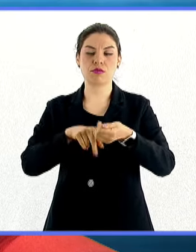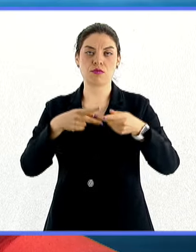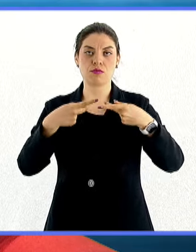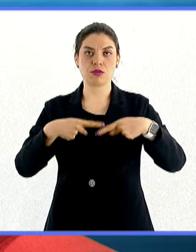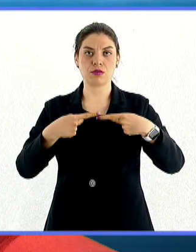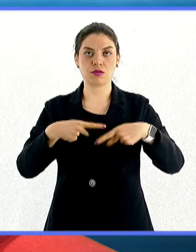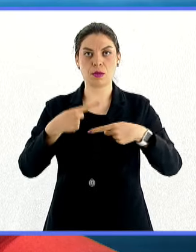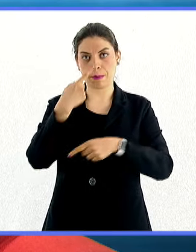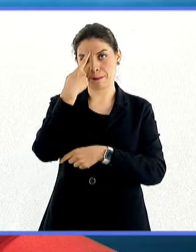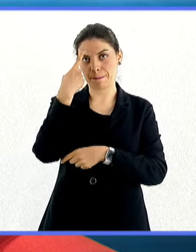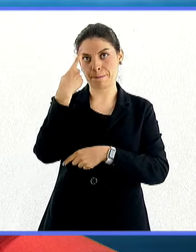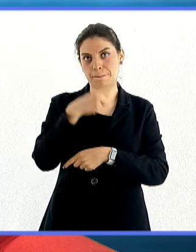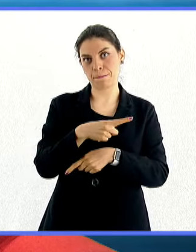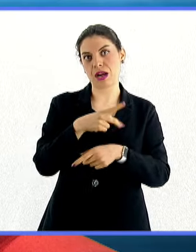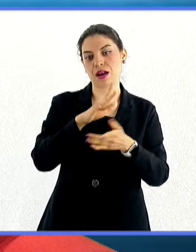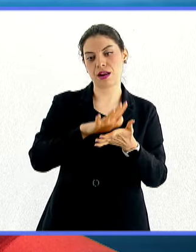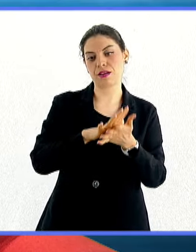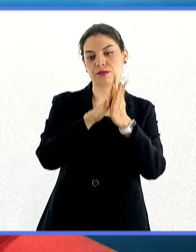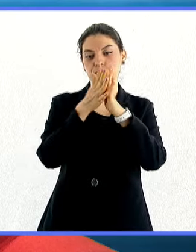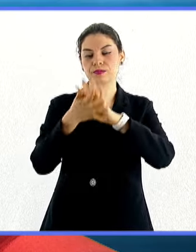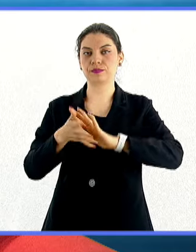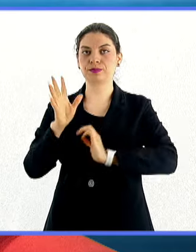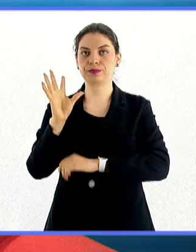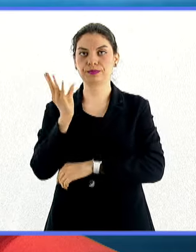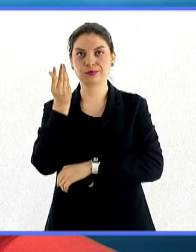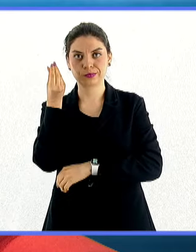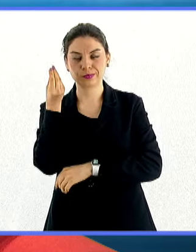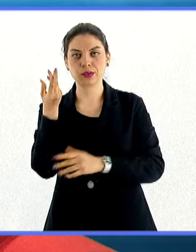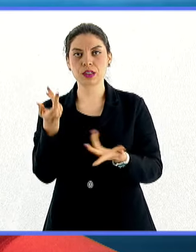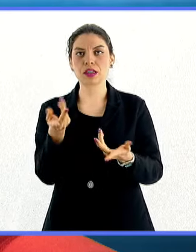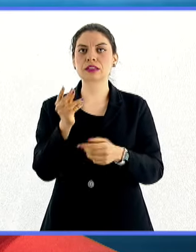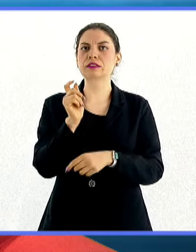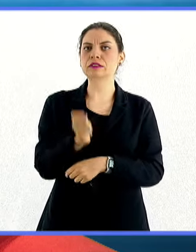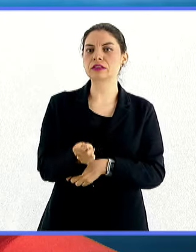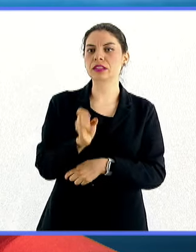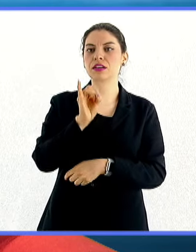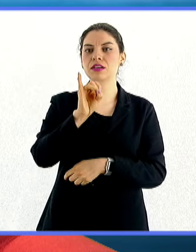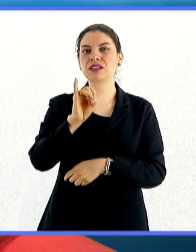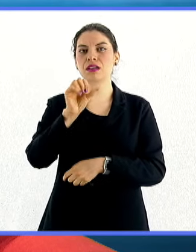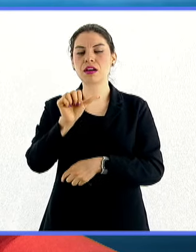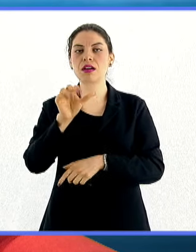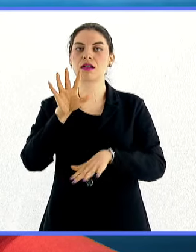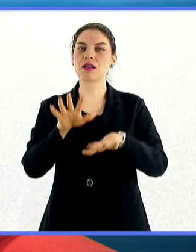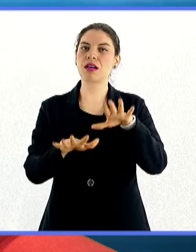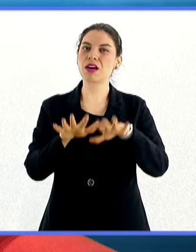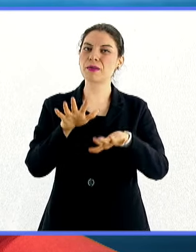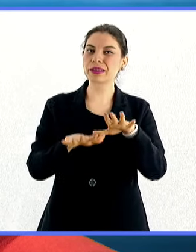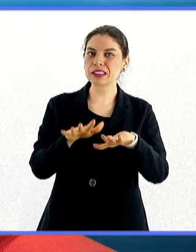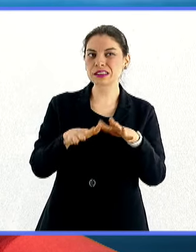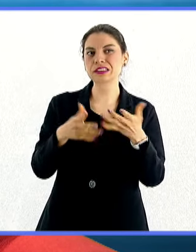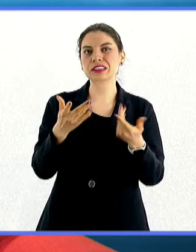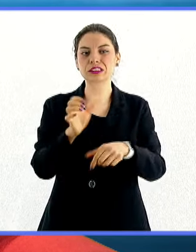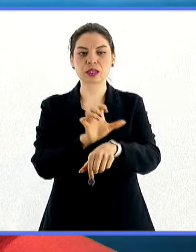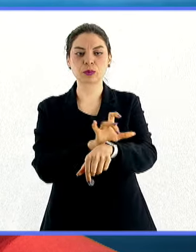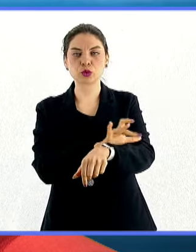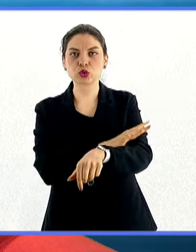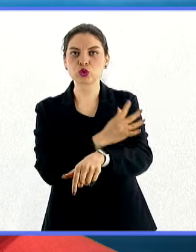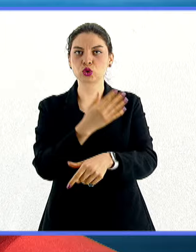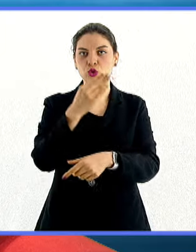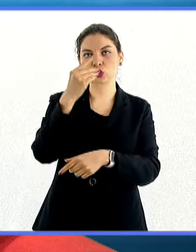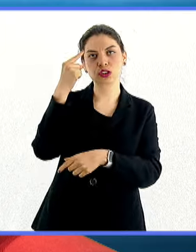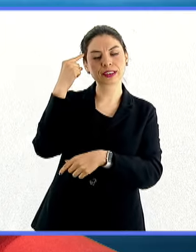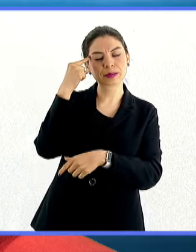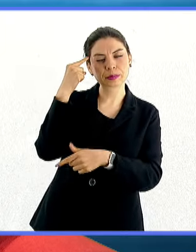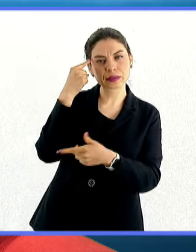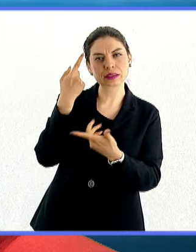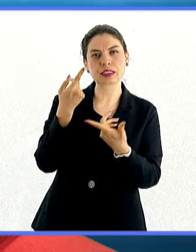a la era digital, donde la inteligencia artificial pone en jaque nuestra capacidad racional, emocional, física. Y esto,